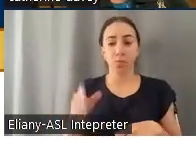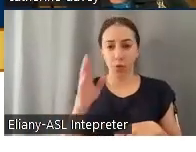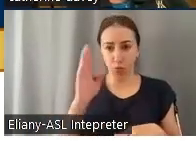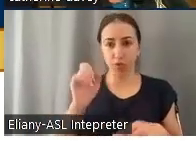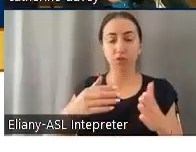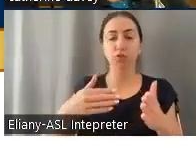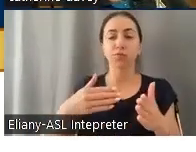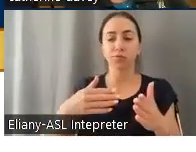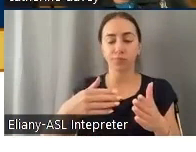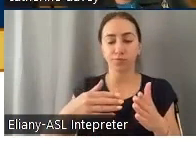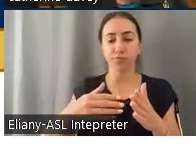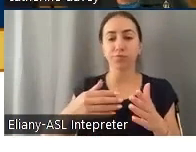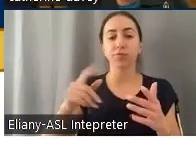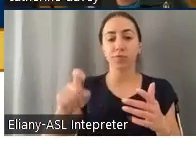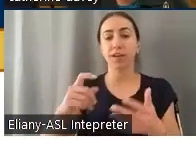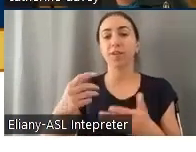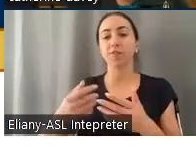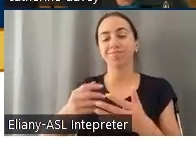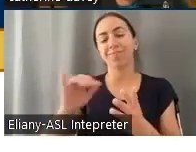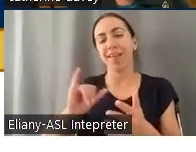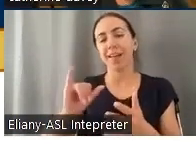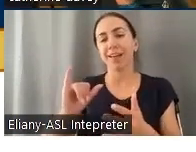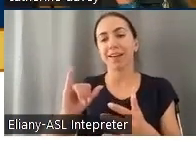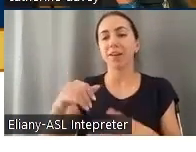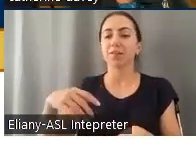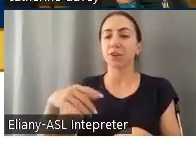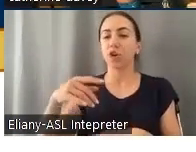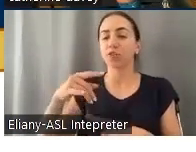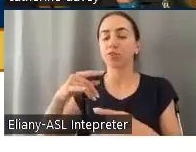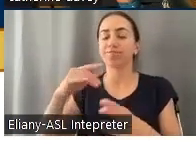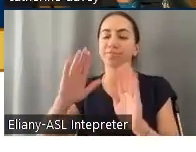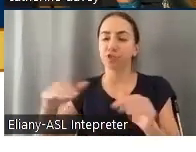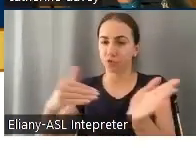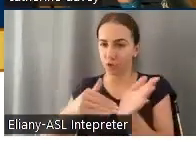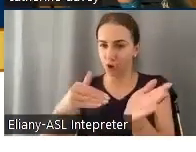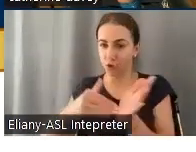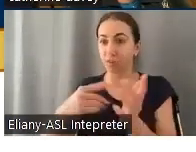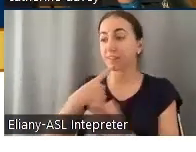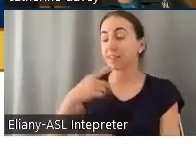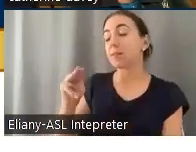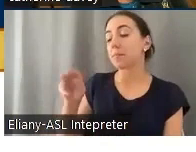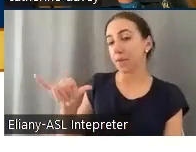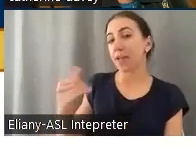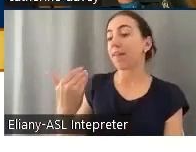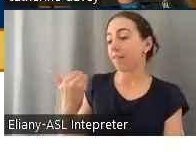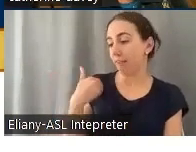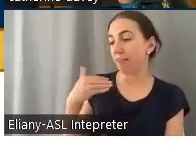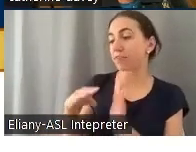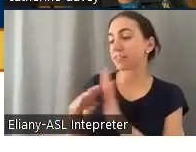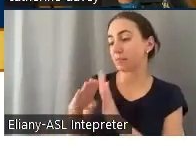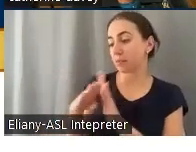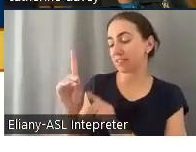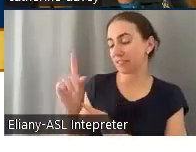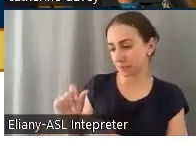que van a tener que presentar es una carta de su médico, por ejemplo, de un pediatra, que diga que